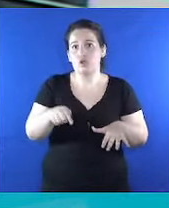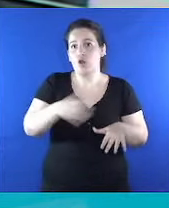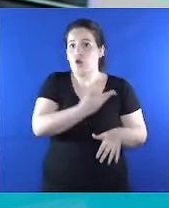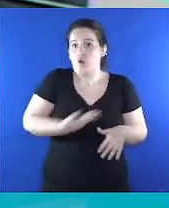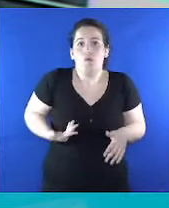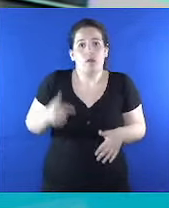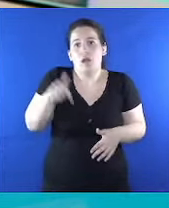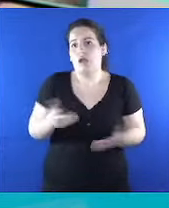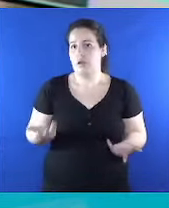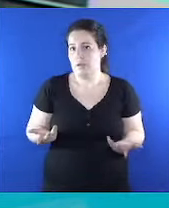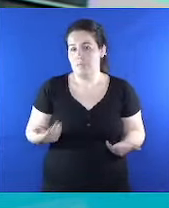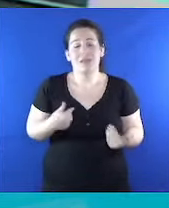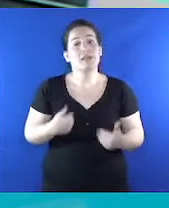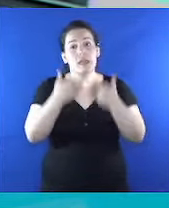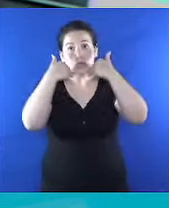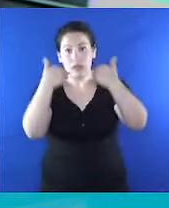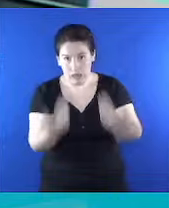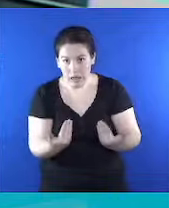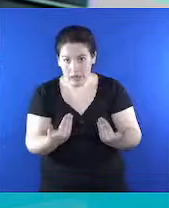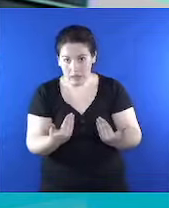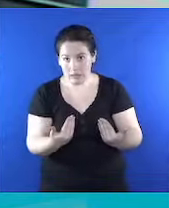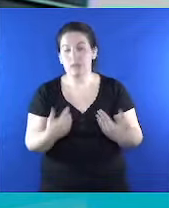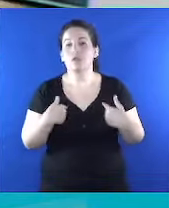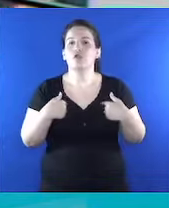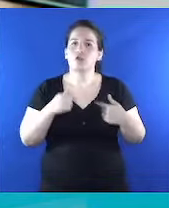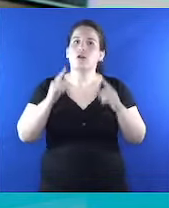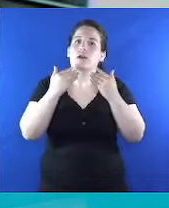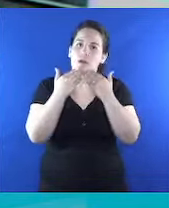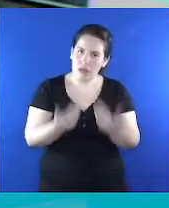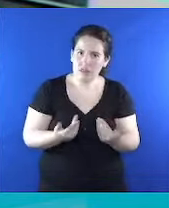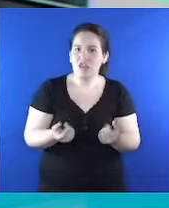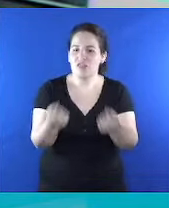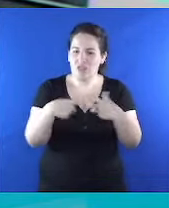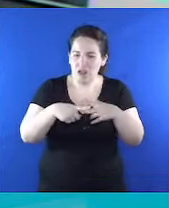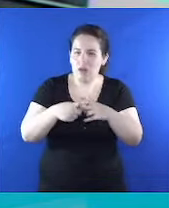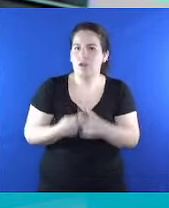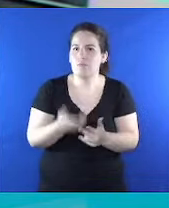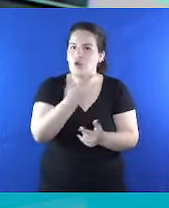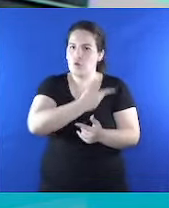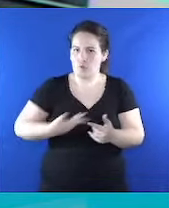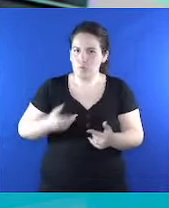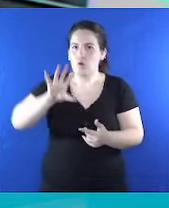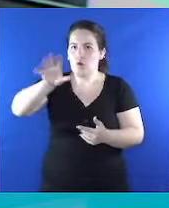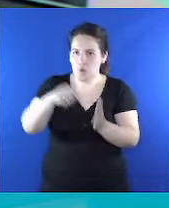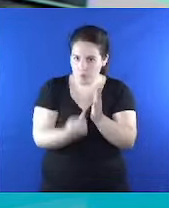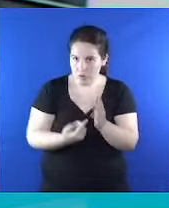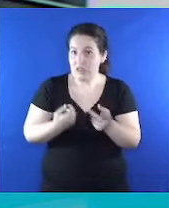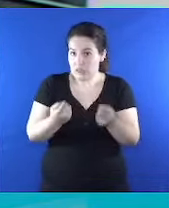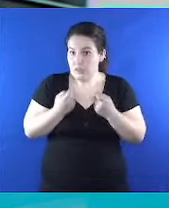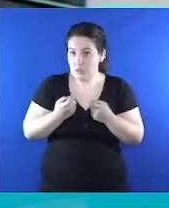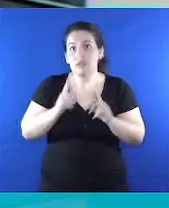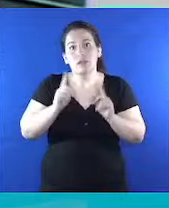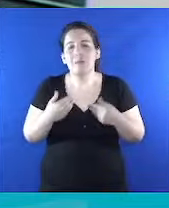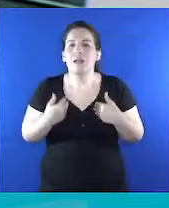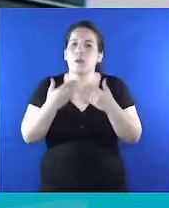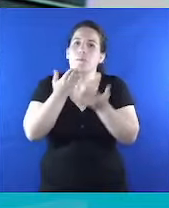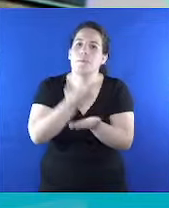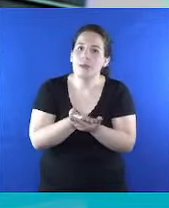gobierno entonces así como agradecimos al principio por dar una herramienta que el gobierno provincial necesitaba Les pedimos